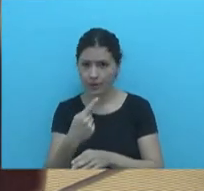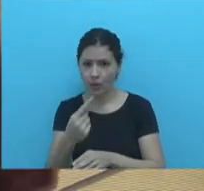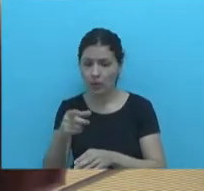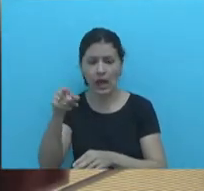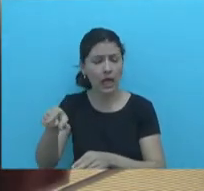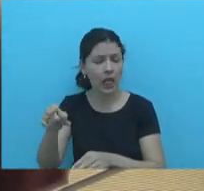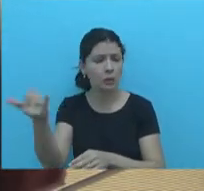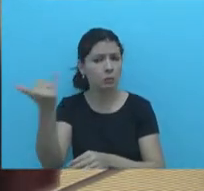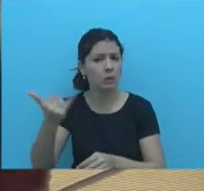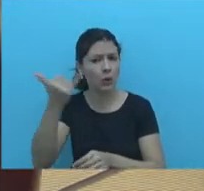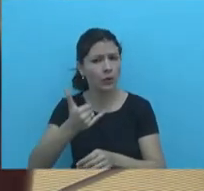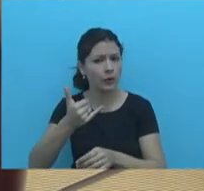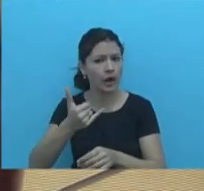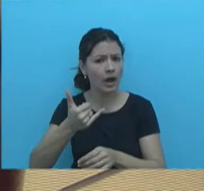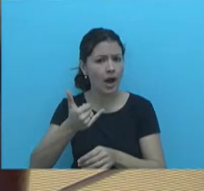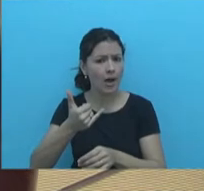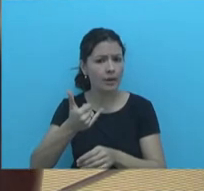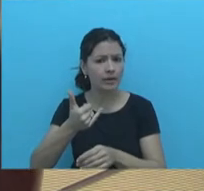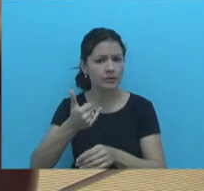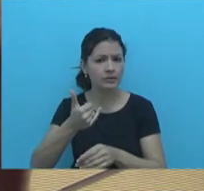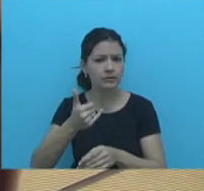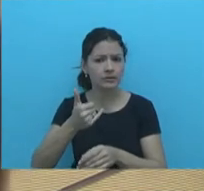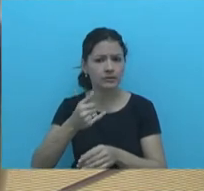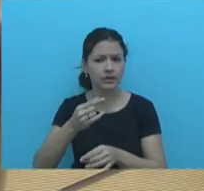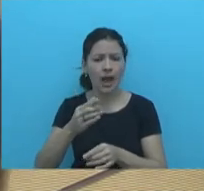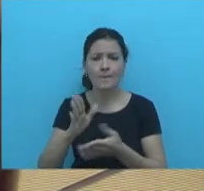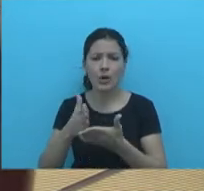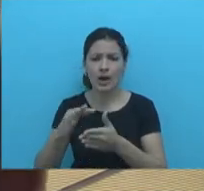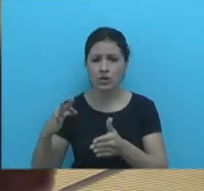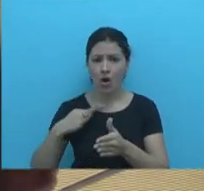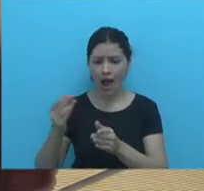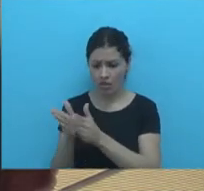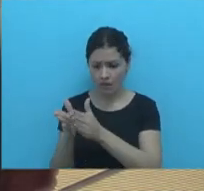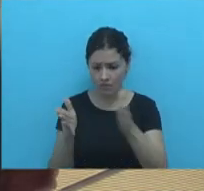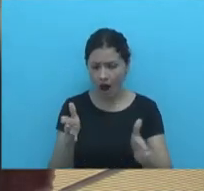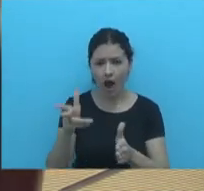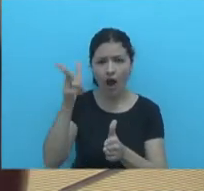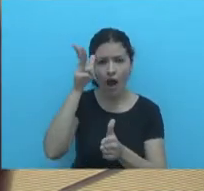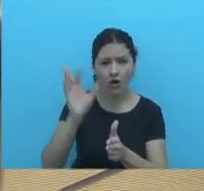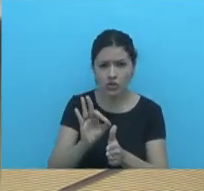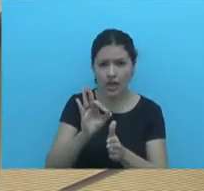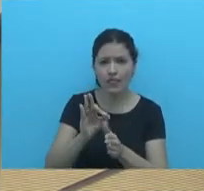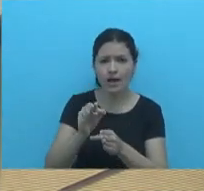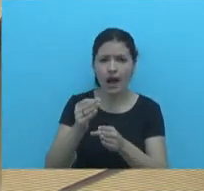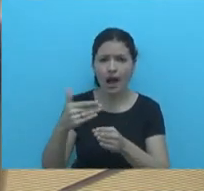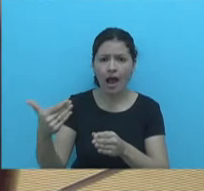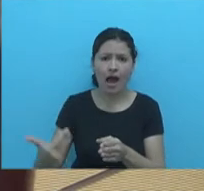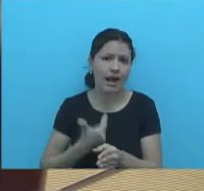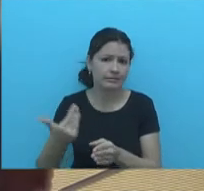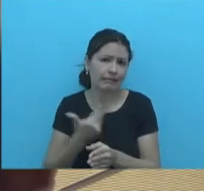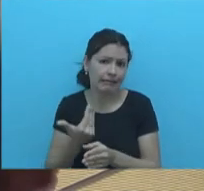mayoría tenían como 80 accidentes en promedio por año y la mayoría eran accidentes menores,